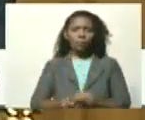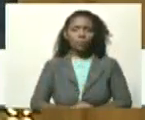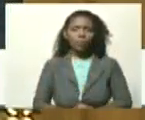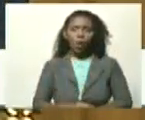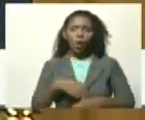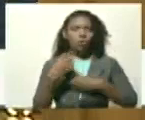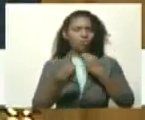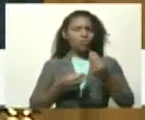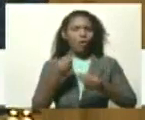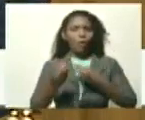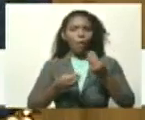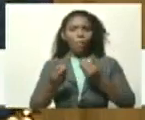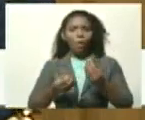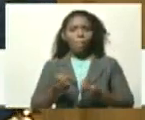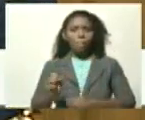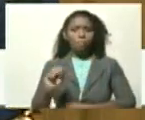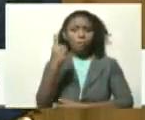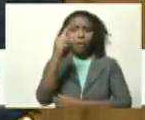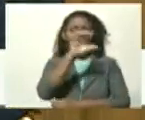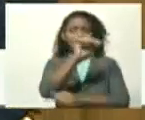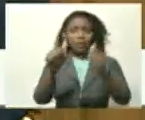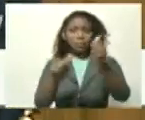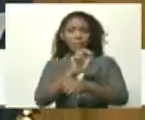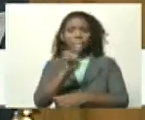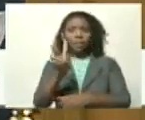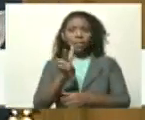Como primera vicepresidenta,